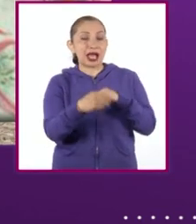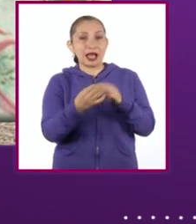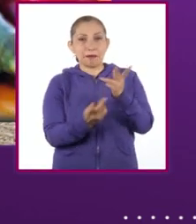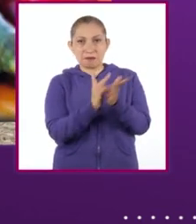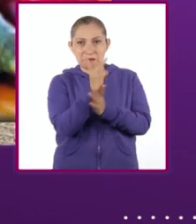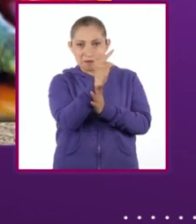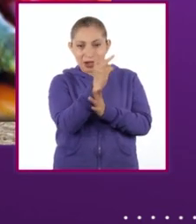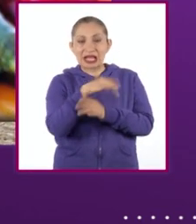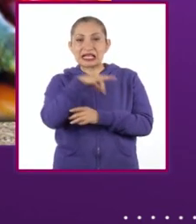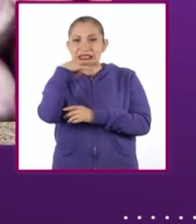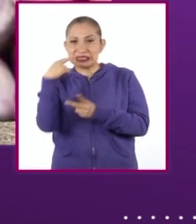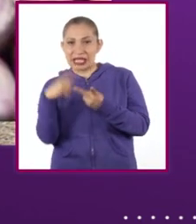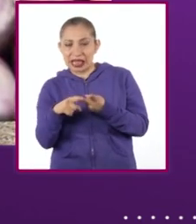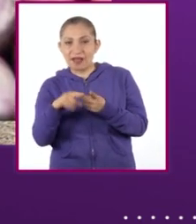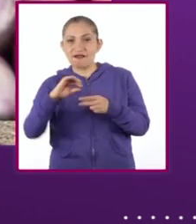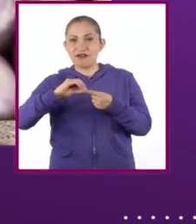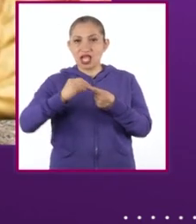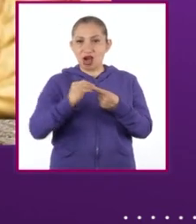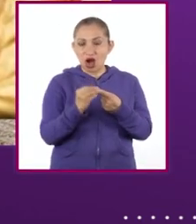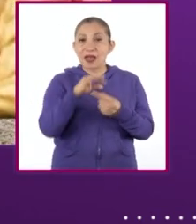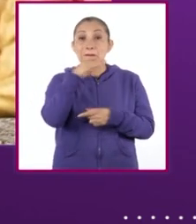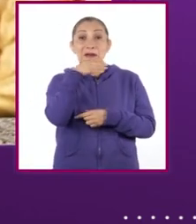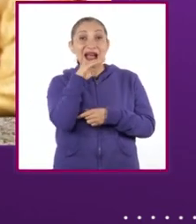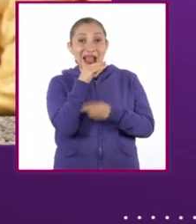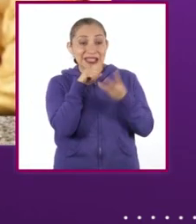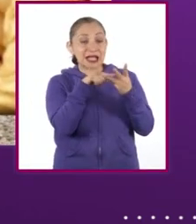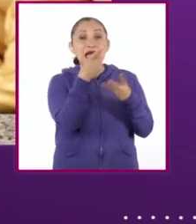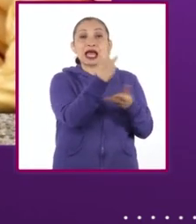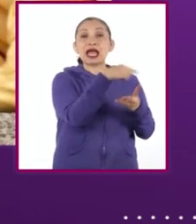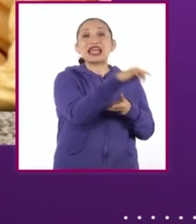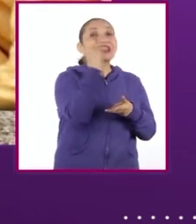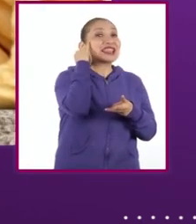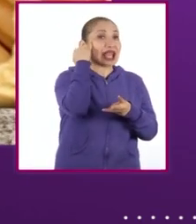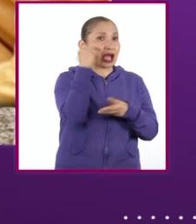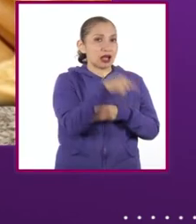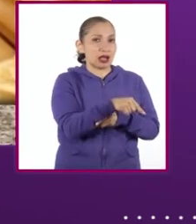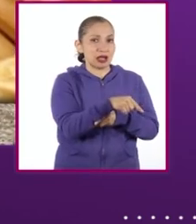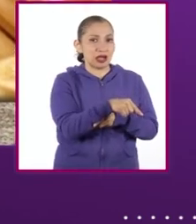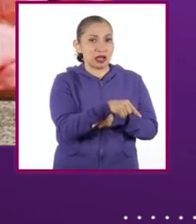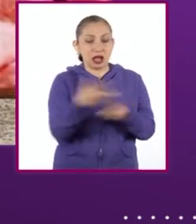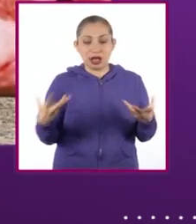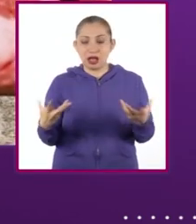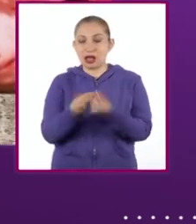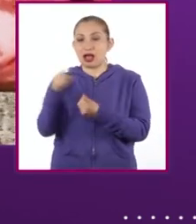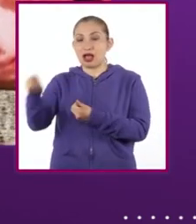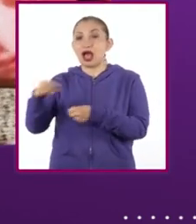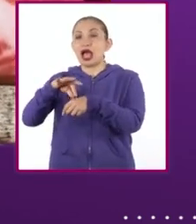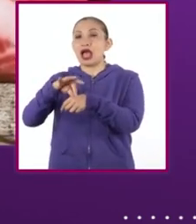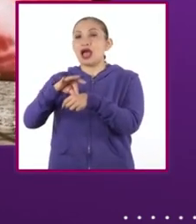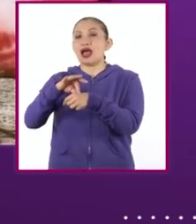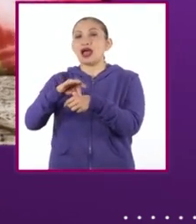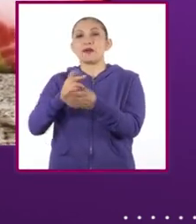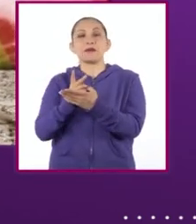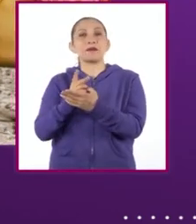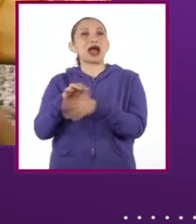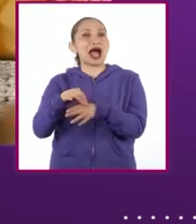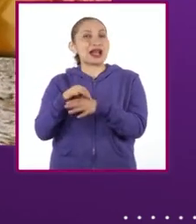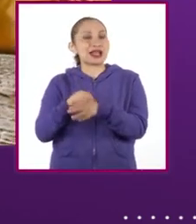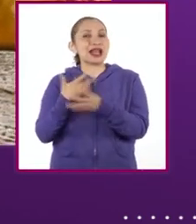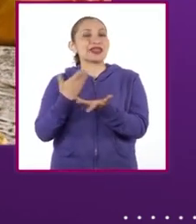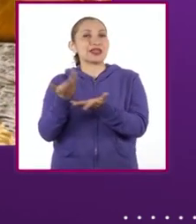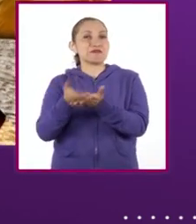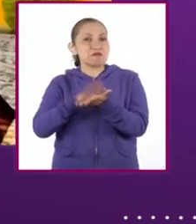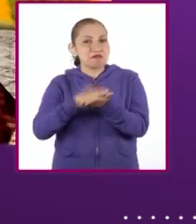hierbas, chile, frijol y maíz de influencia indígena, combinados con carnes europeas,